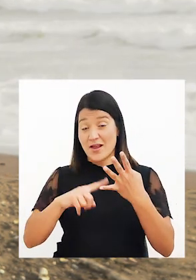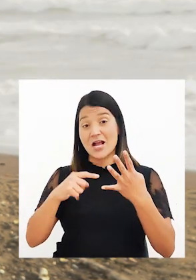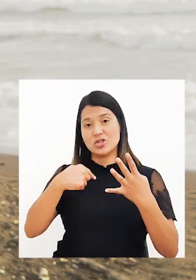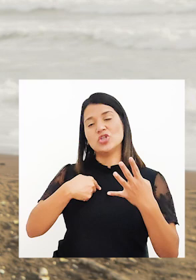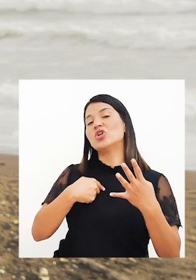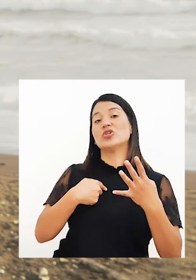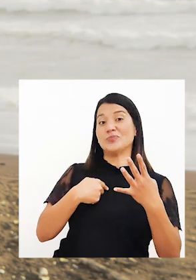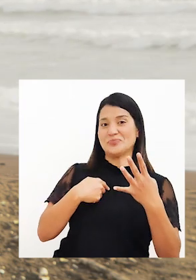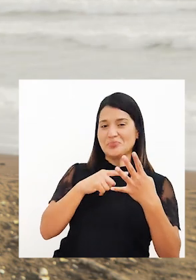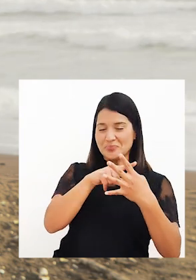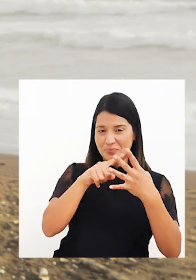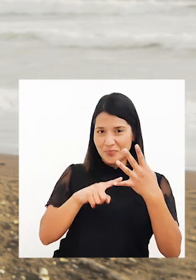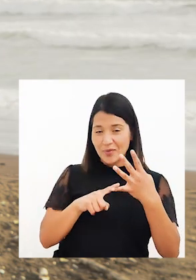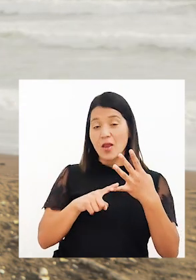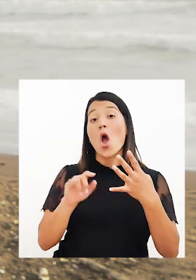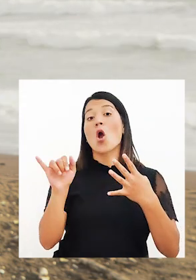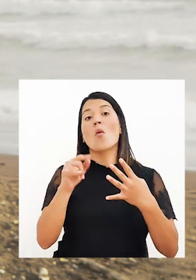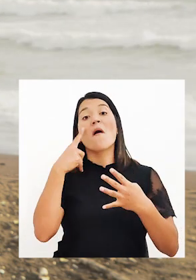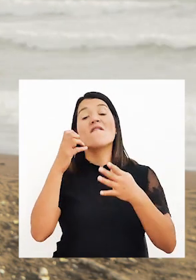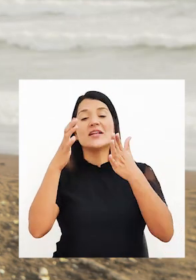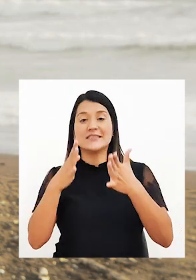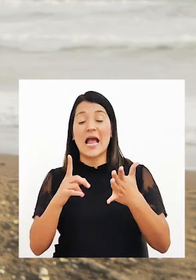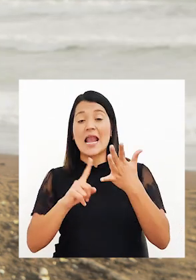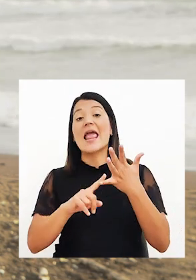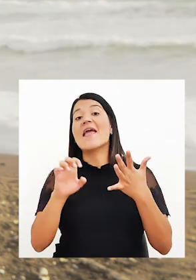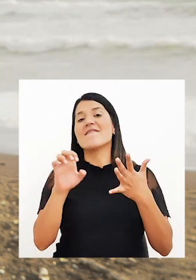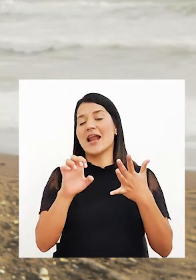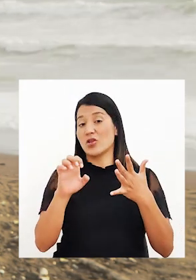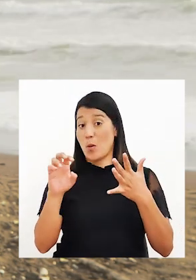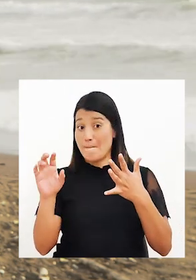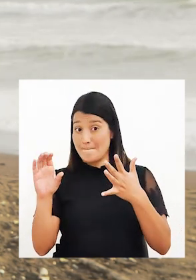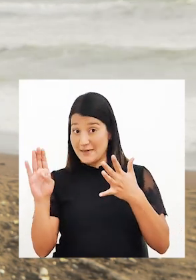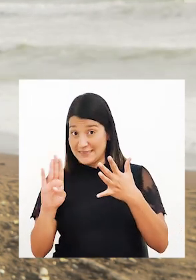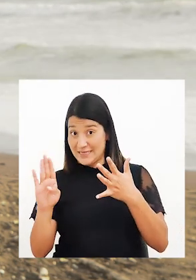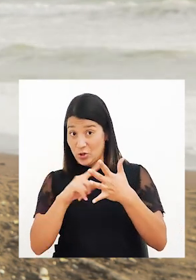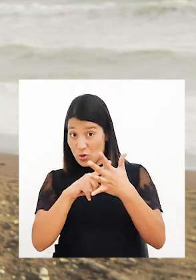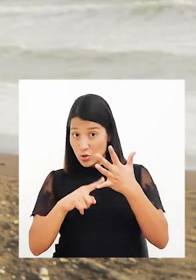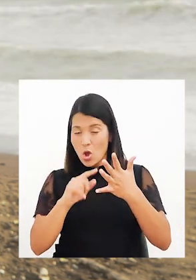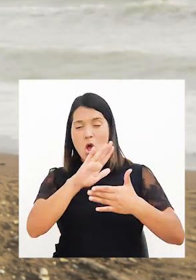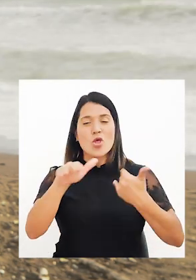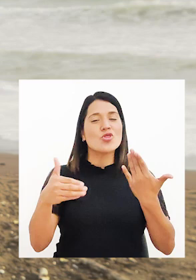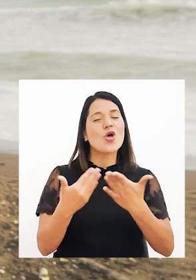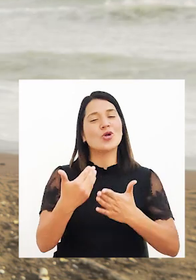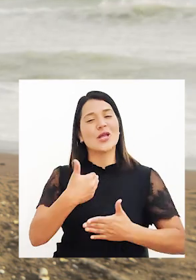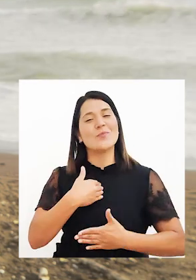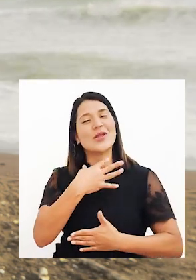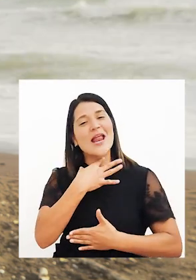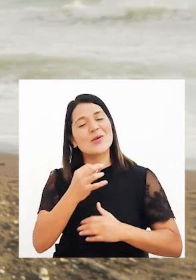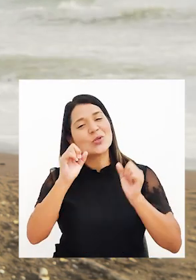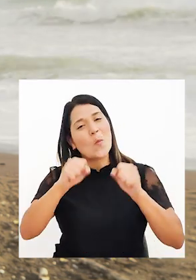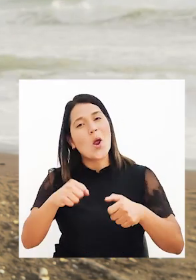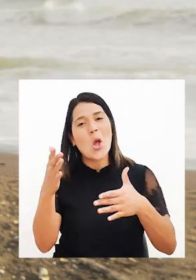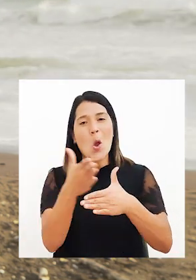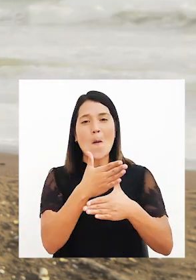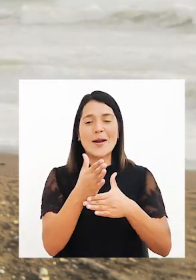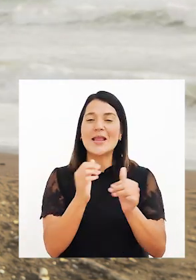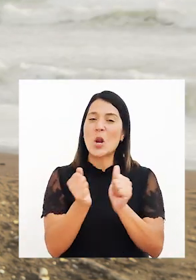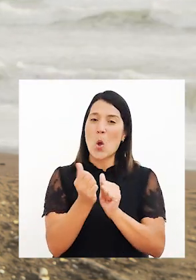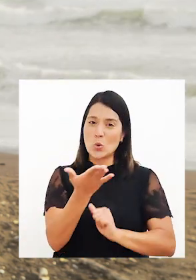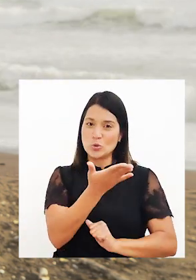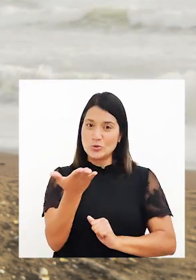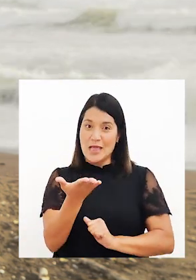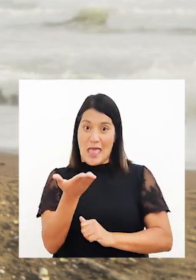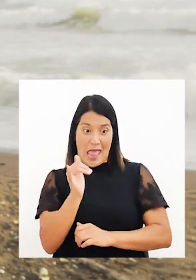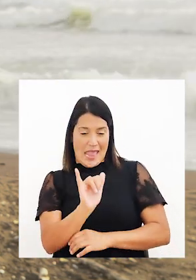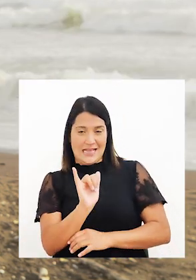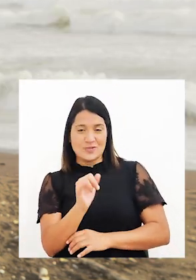Briones Villarreal, al igual que nuestro fiscal don Everardo Briceño, tenemos el agrado, compañeros, de compartir con ustedes esto.